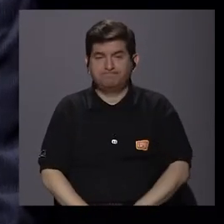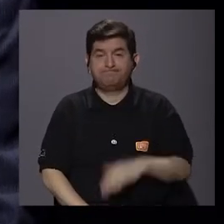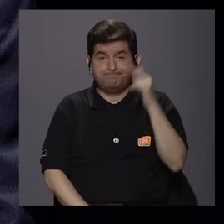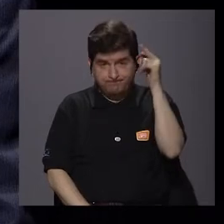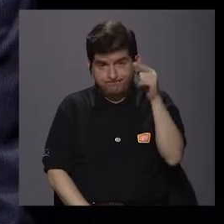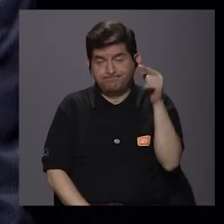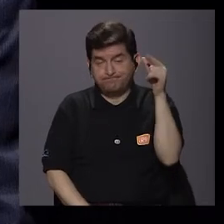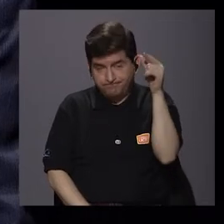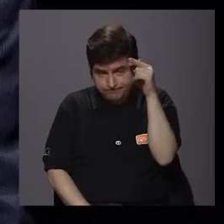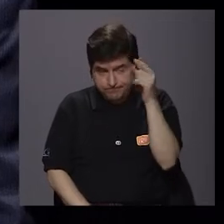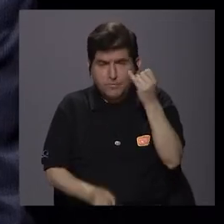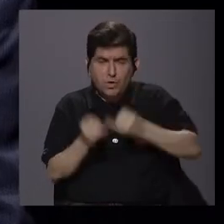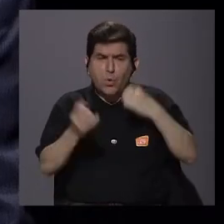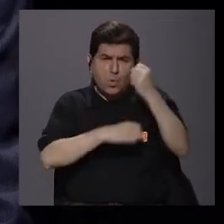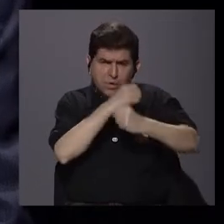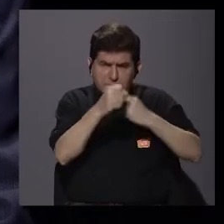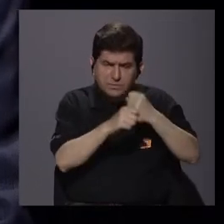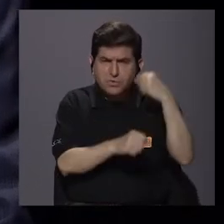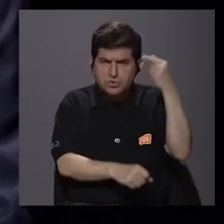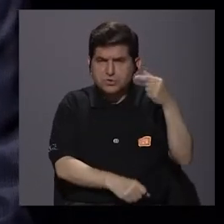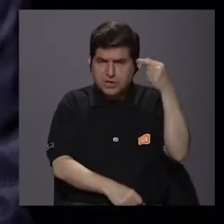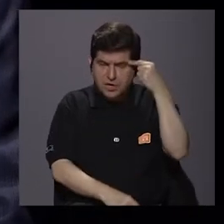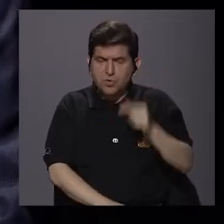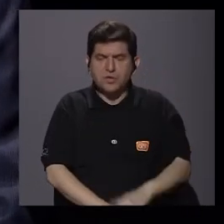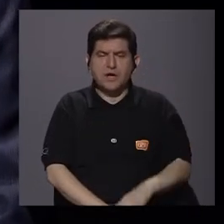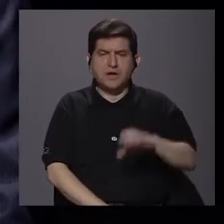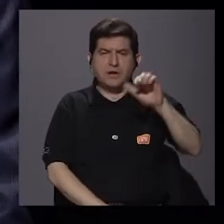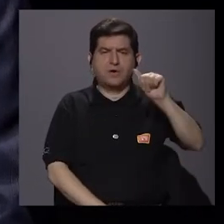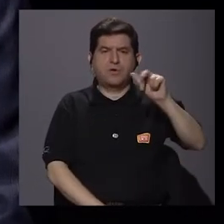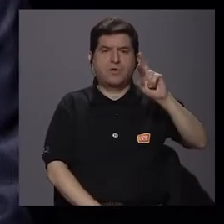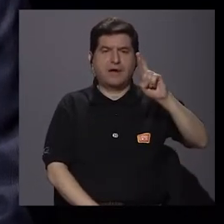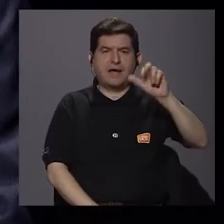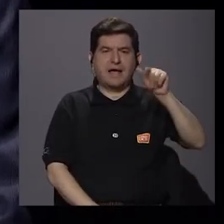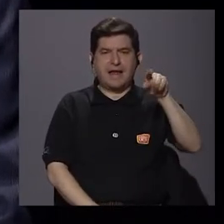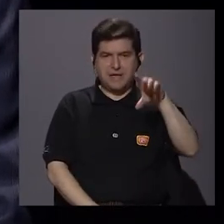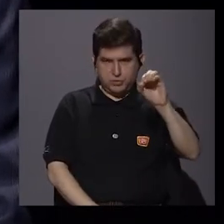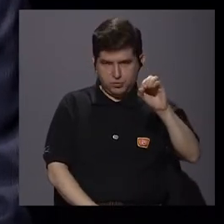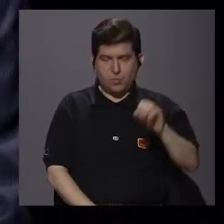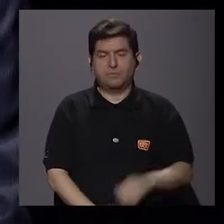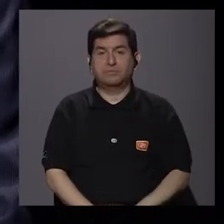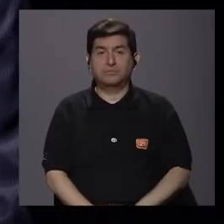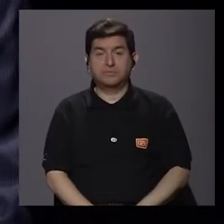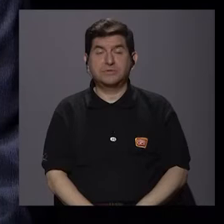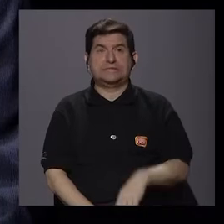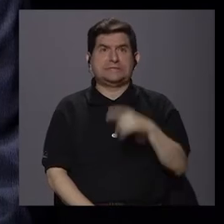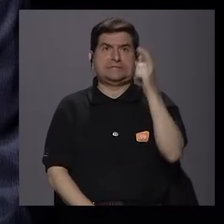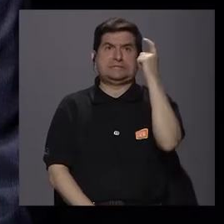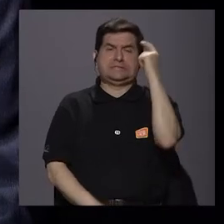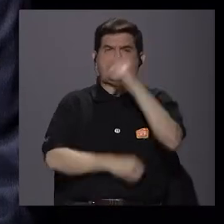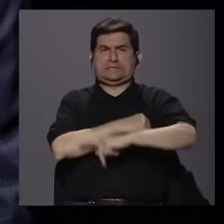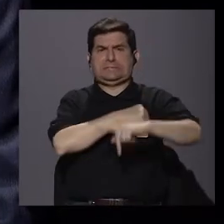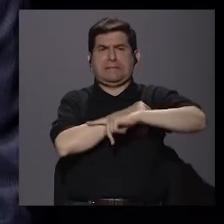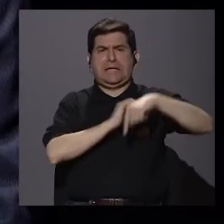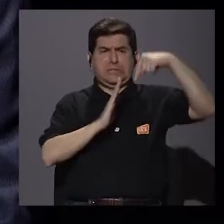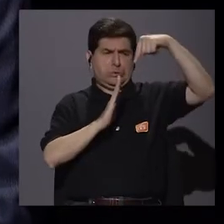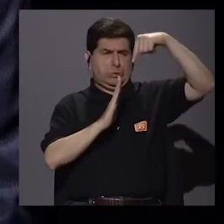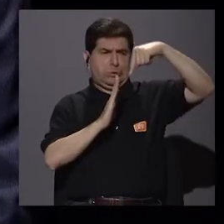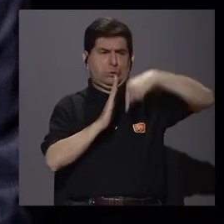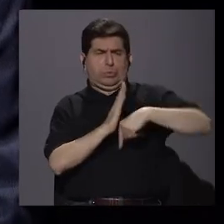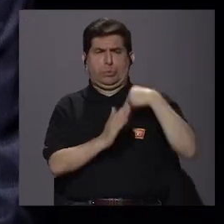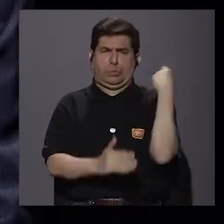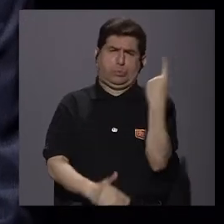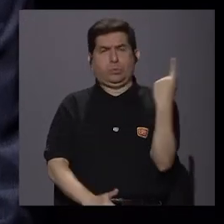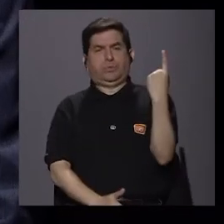indudablemente en los últimos años de la administración carazo pues nos llevaban a pensar que el país se había hundido para